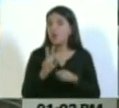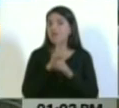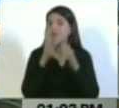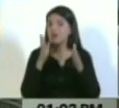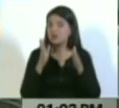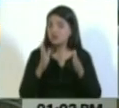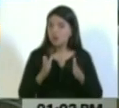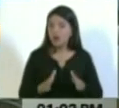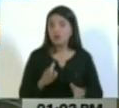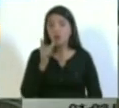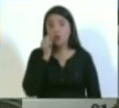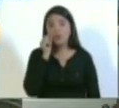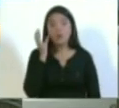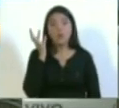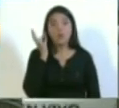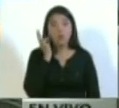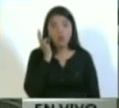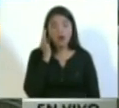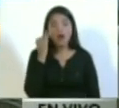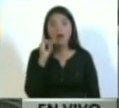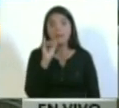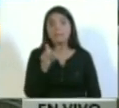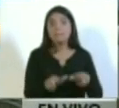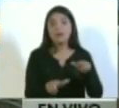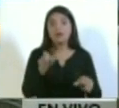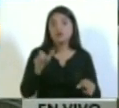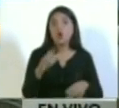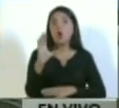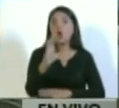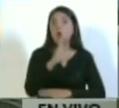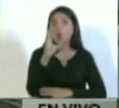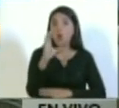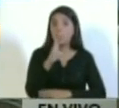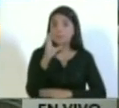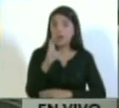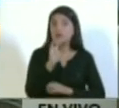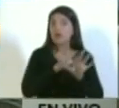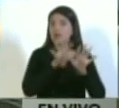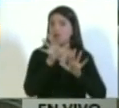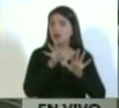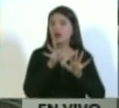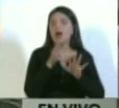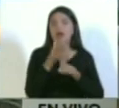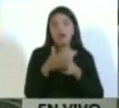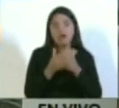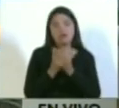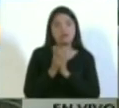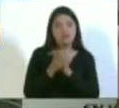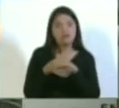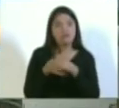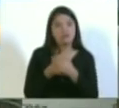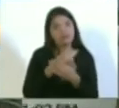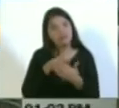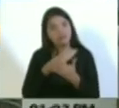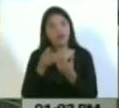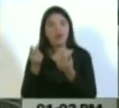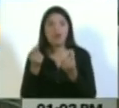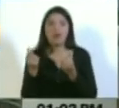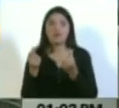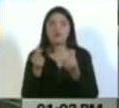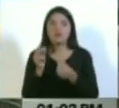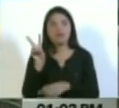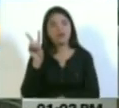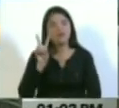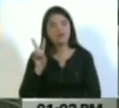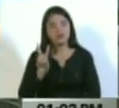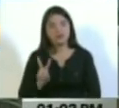venezolanos, venezolanas, un grupo de gente colombiana y extranjera que le estaba haciendo un daño terrible a la economía